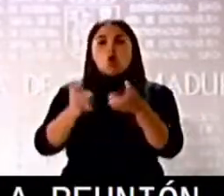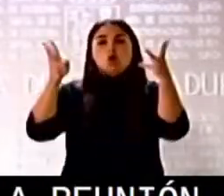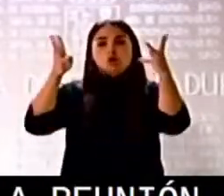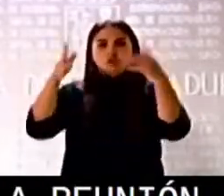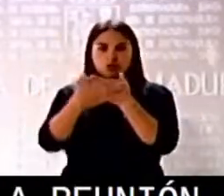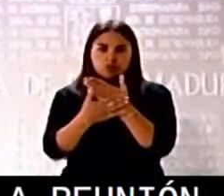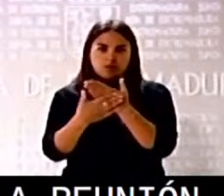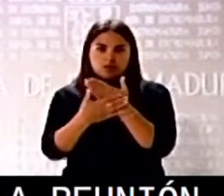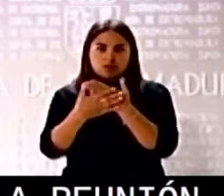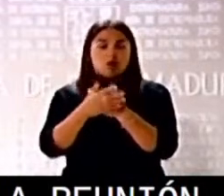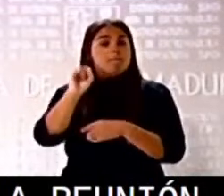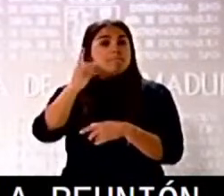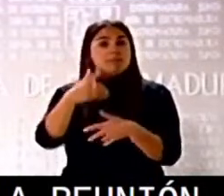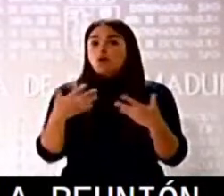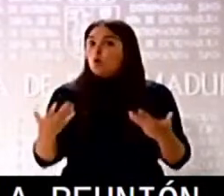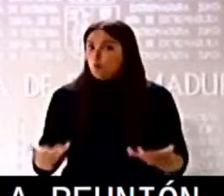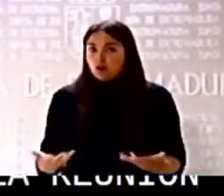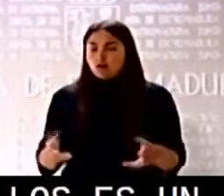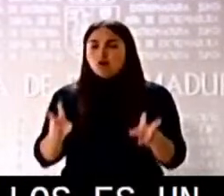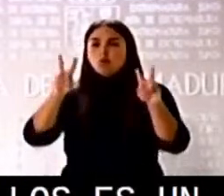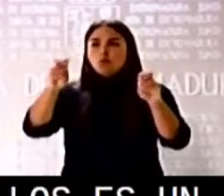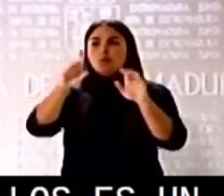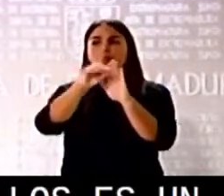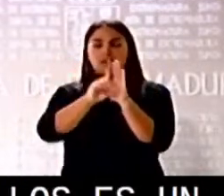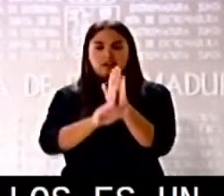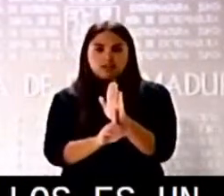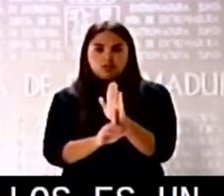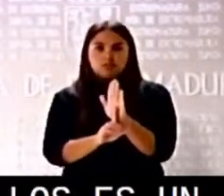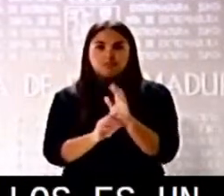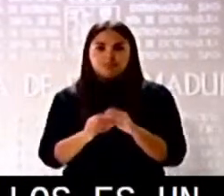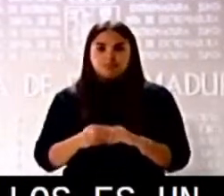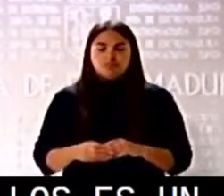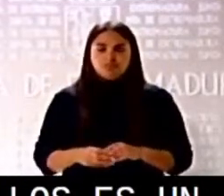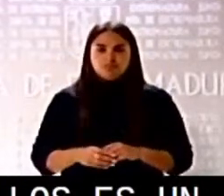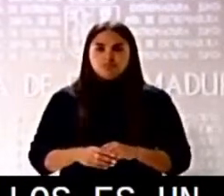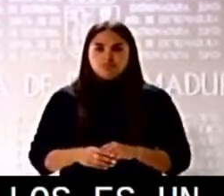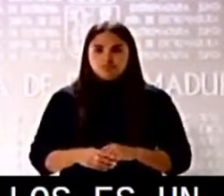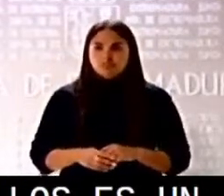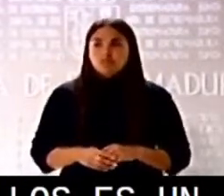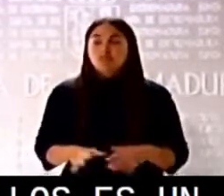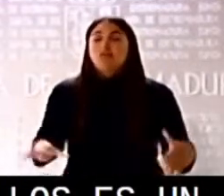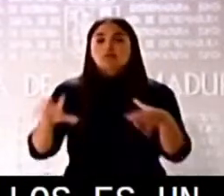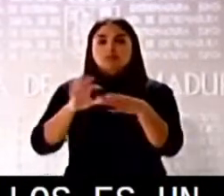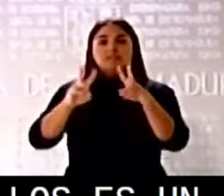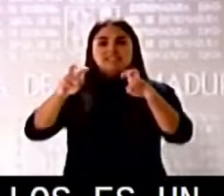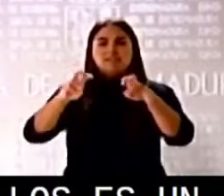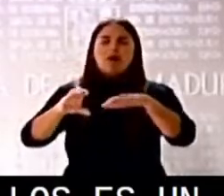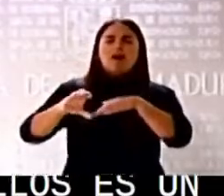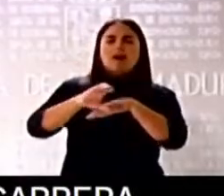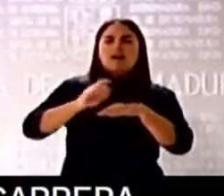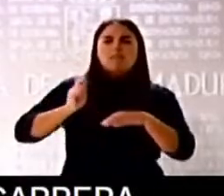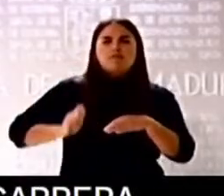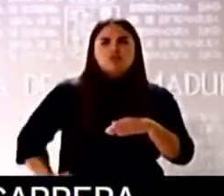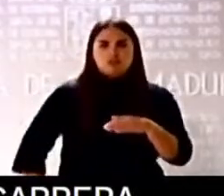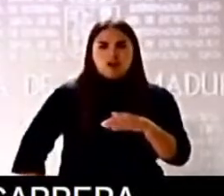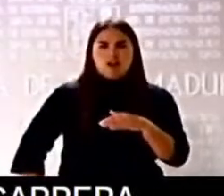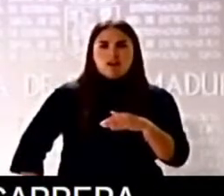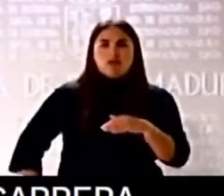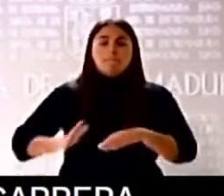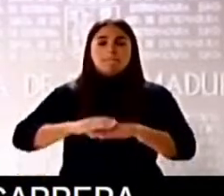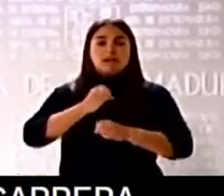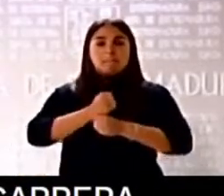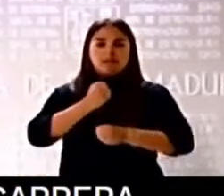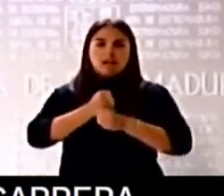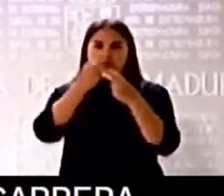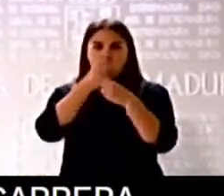de Gobierno. El primero de ellos es un nuevo decreto que tiene que ver con la carrera profesional horizontal de nuestros